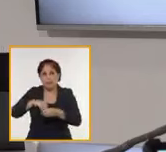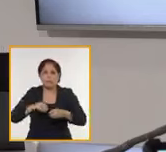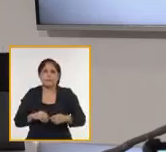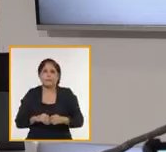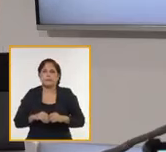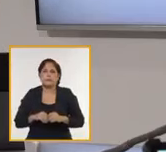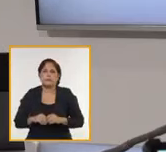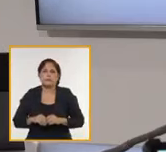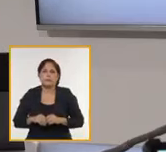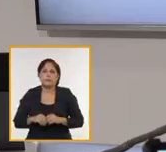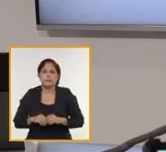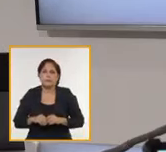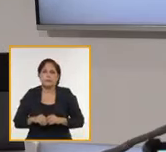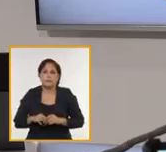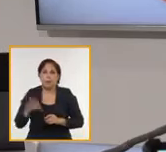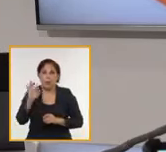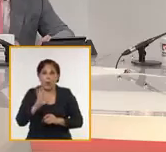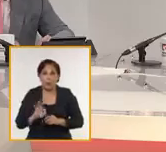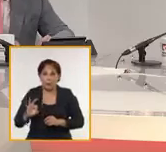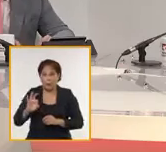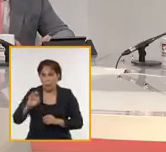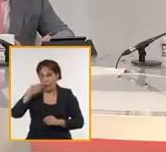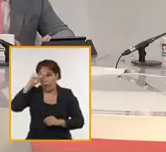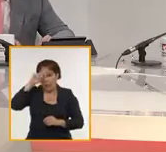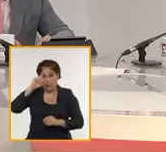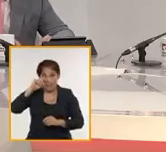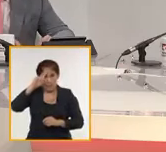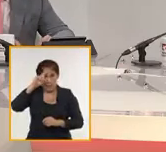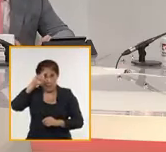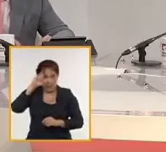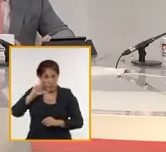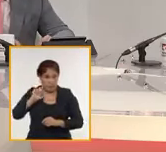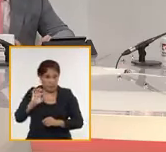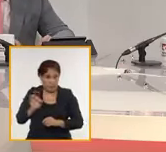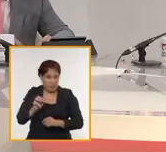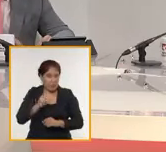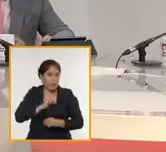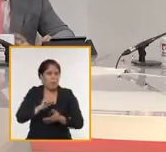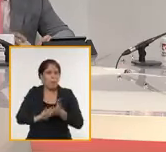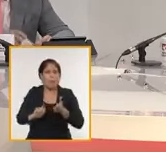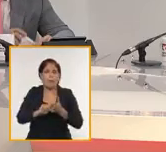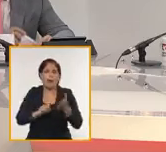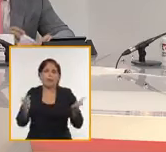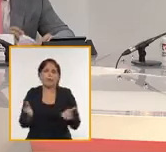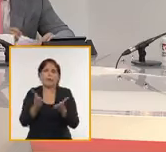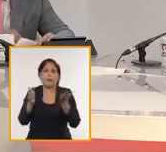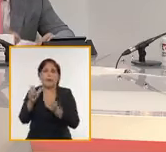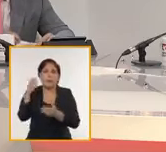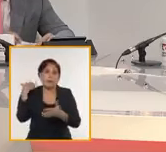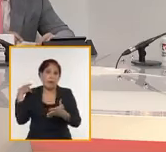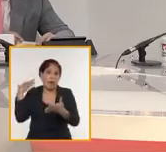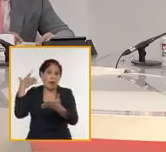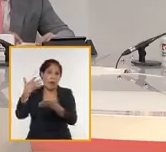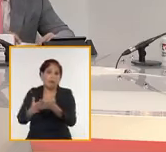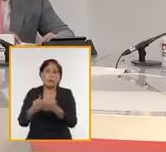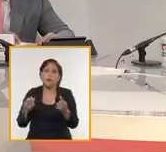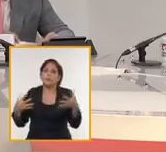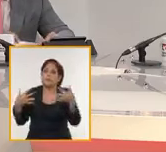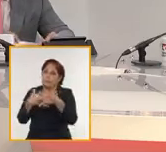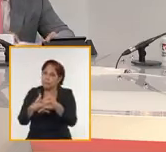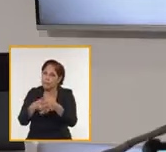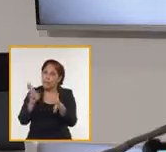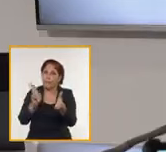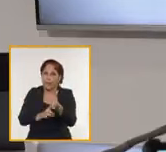es que esta cumbre, sobre todo, se está trazando un plan de desarrollo para 10 años de todos los países que